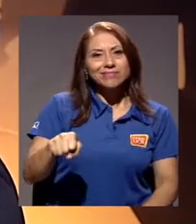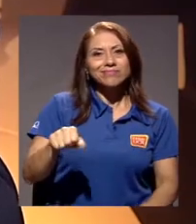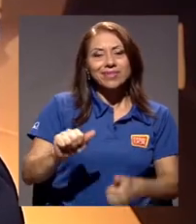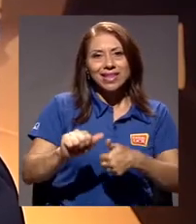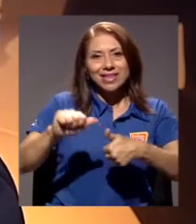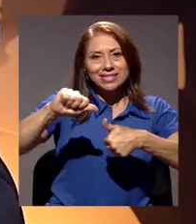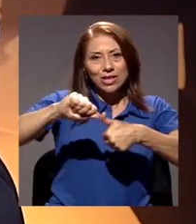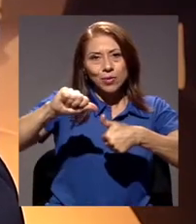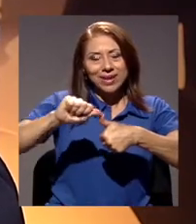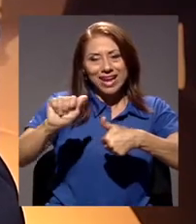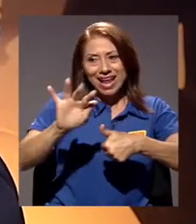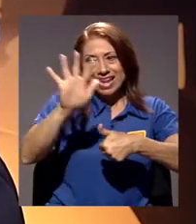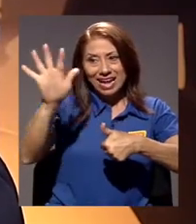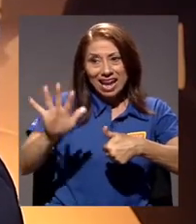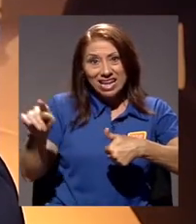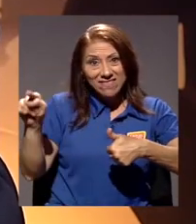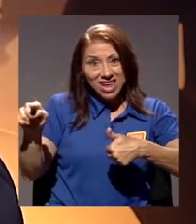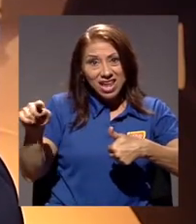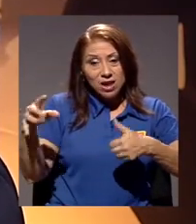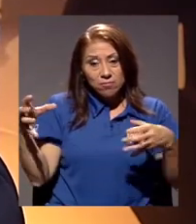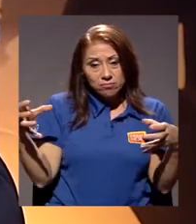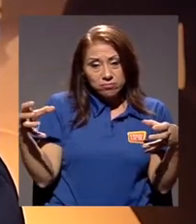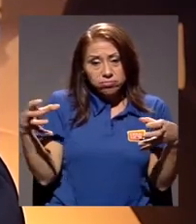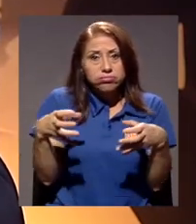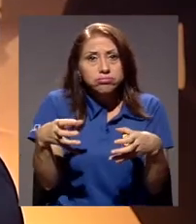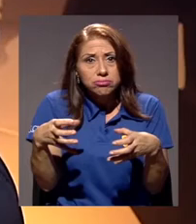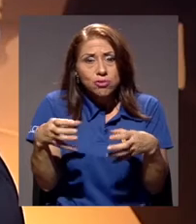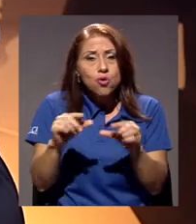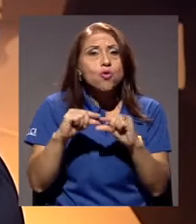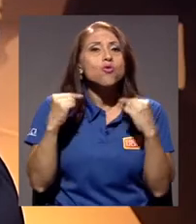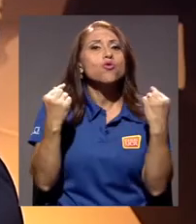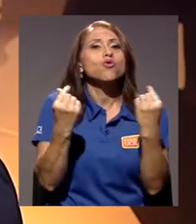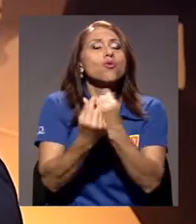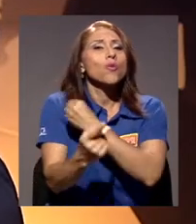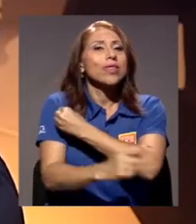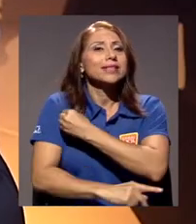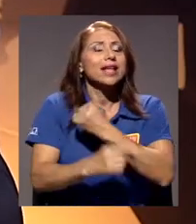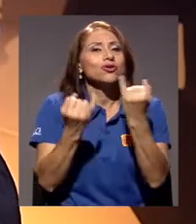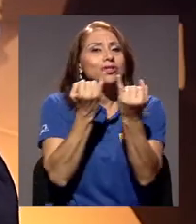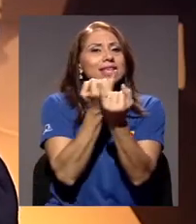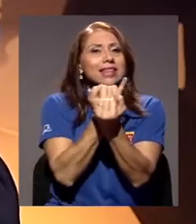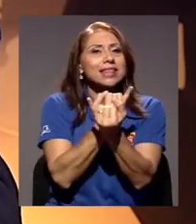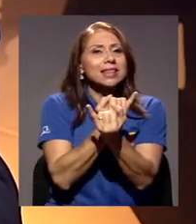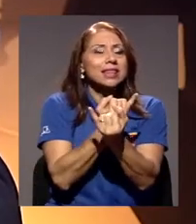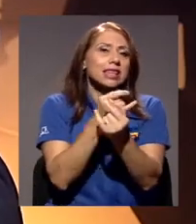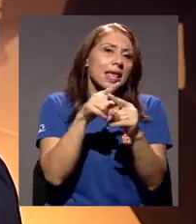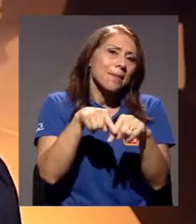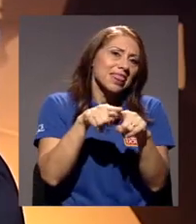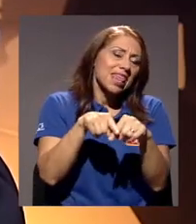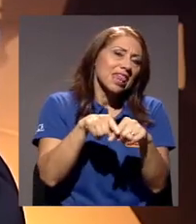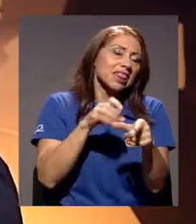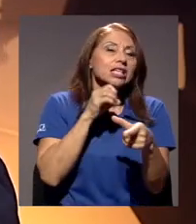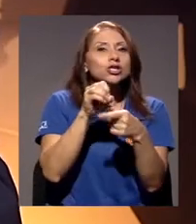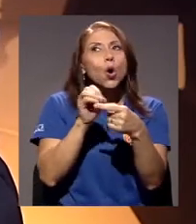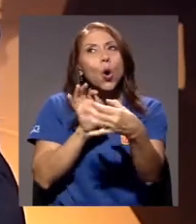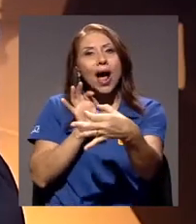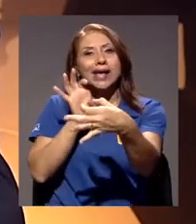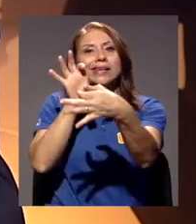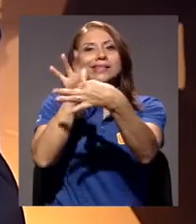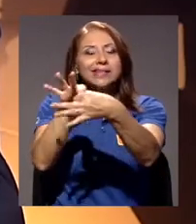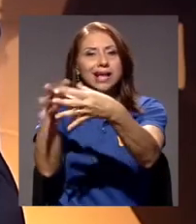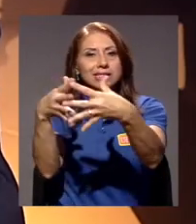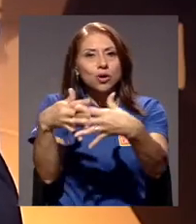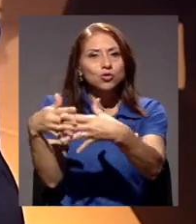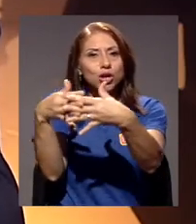centroamérica van a constituir un grupo de estados dependientes y asociados o incorporados a estados unidos